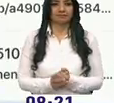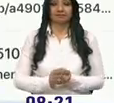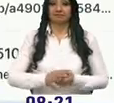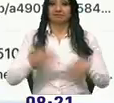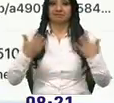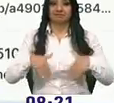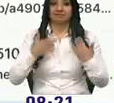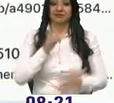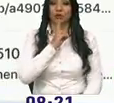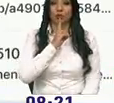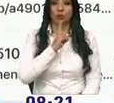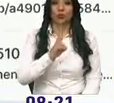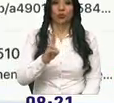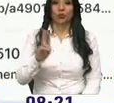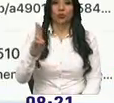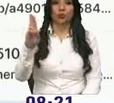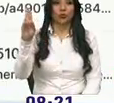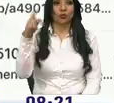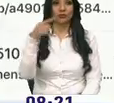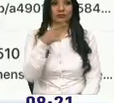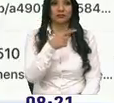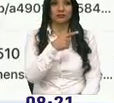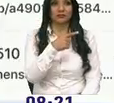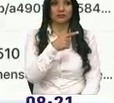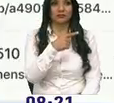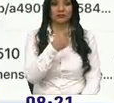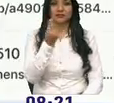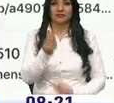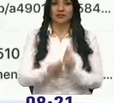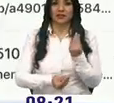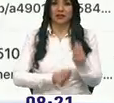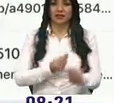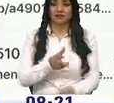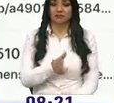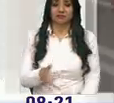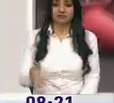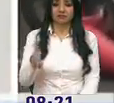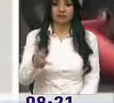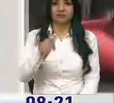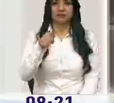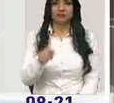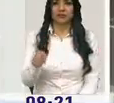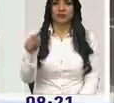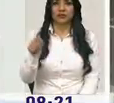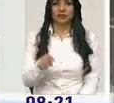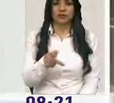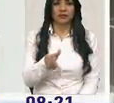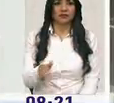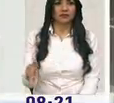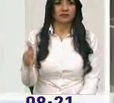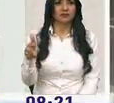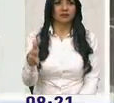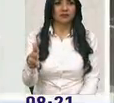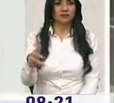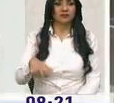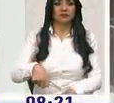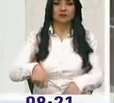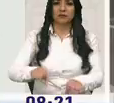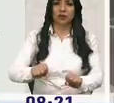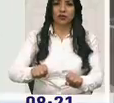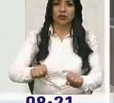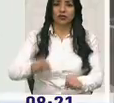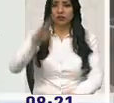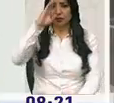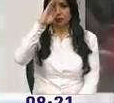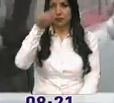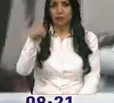Pero miren, qué horror, ¿no? No estacionar, no, pues... Miren, la moto, el patrullero, ¿qué